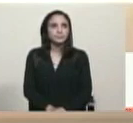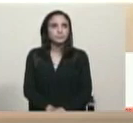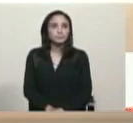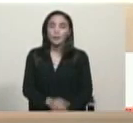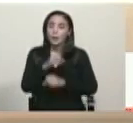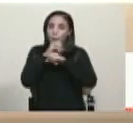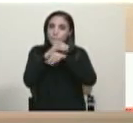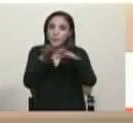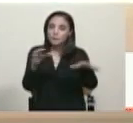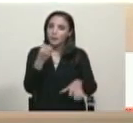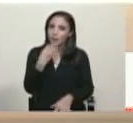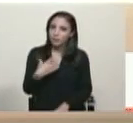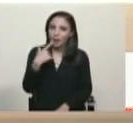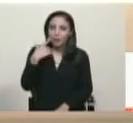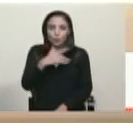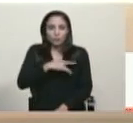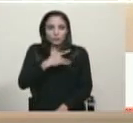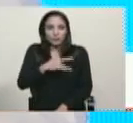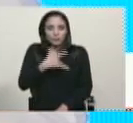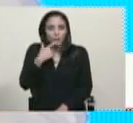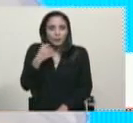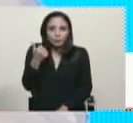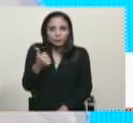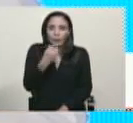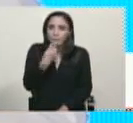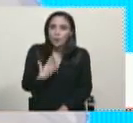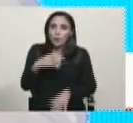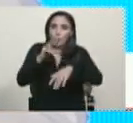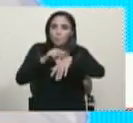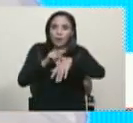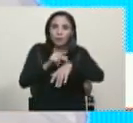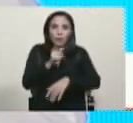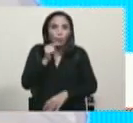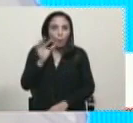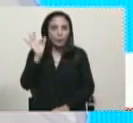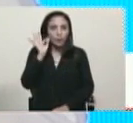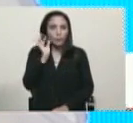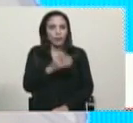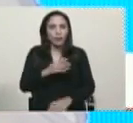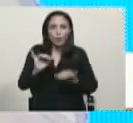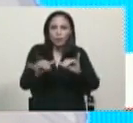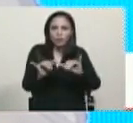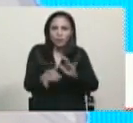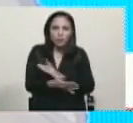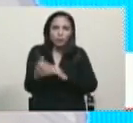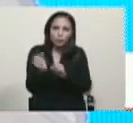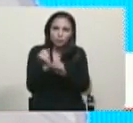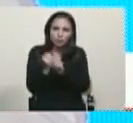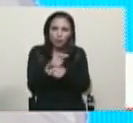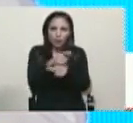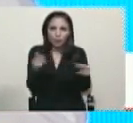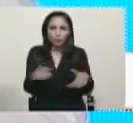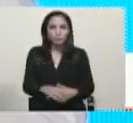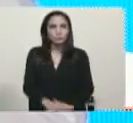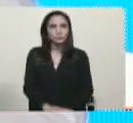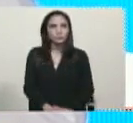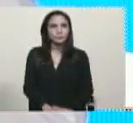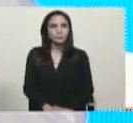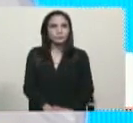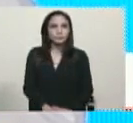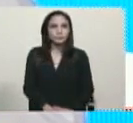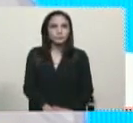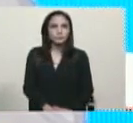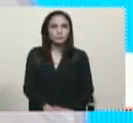Mensaje muy bonito y muy sentido de las doctoras, los doctores, los ingenieros, los trabajadores de